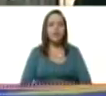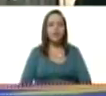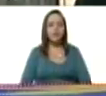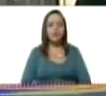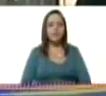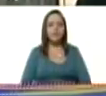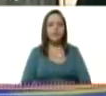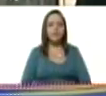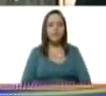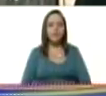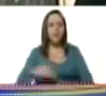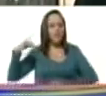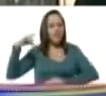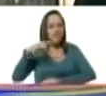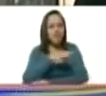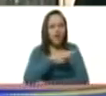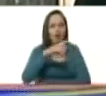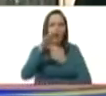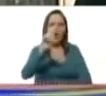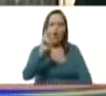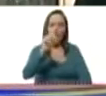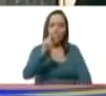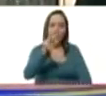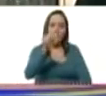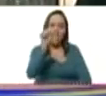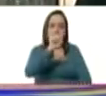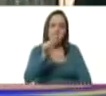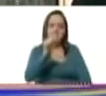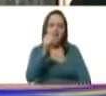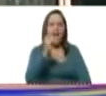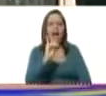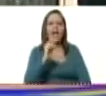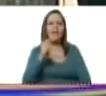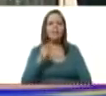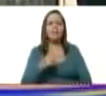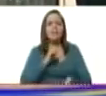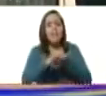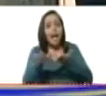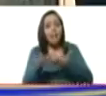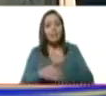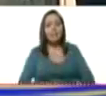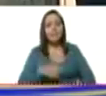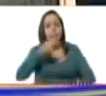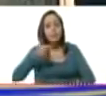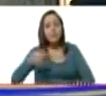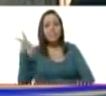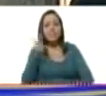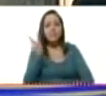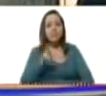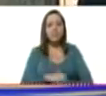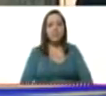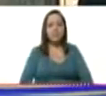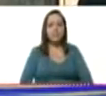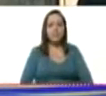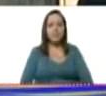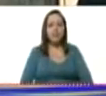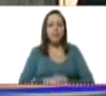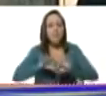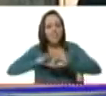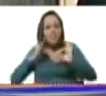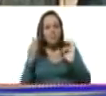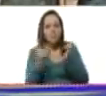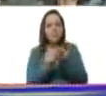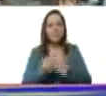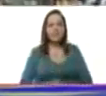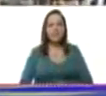Y esos viajes de Conviasa son absolutamente gratuitos para los venezolanos, para las venezolanas, para las familias